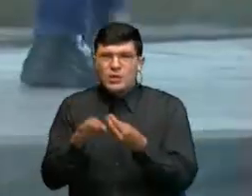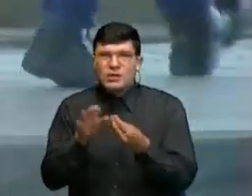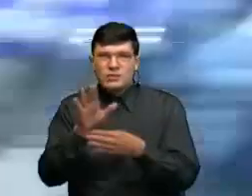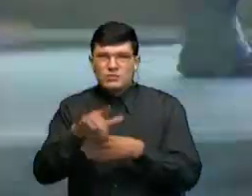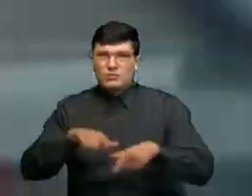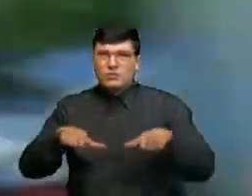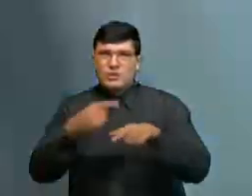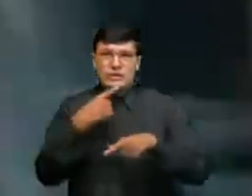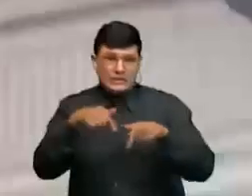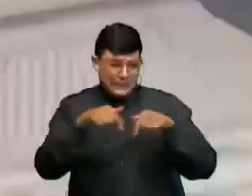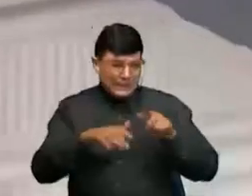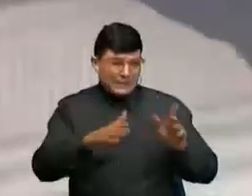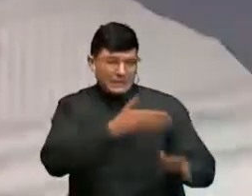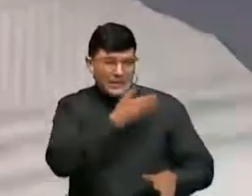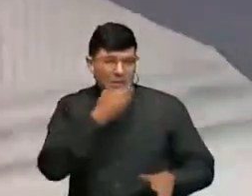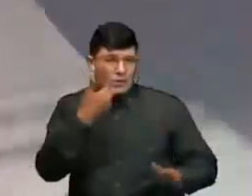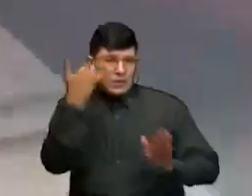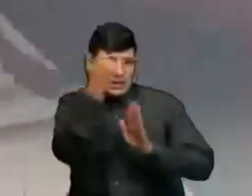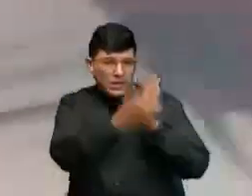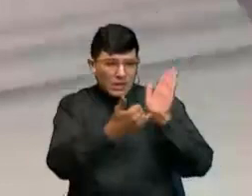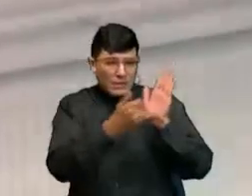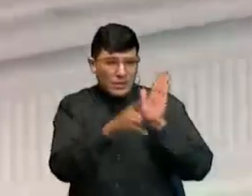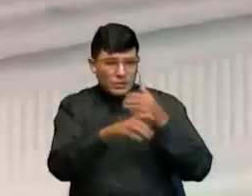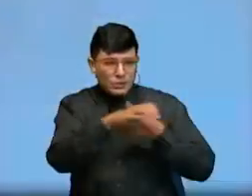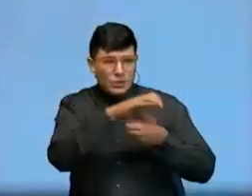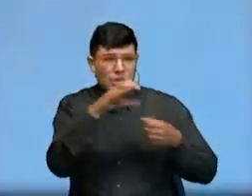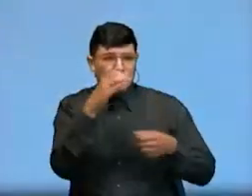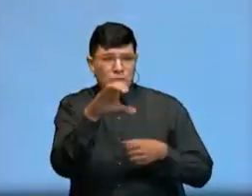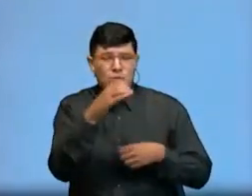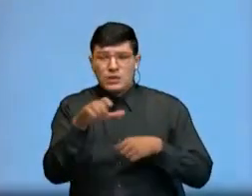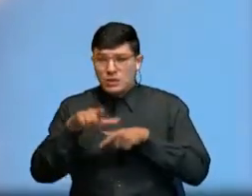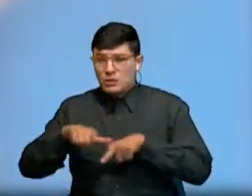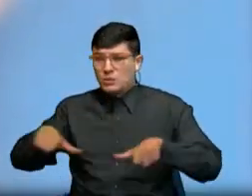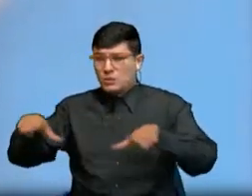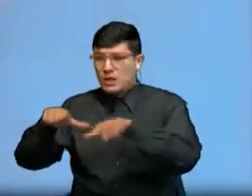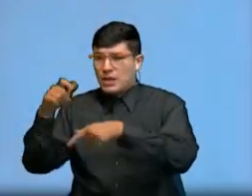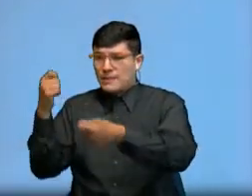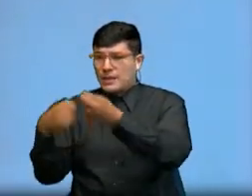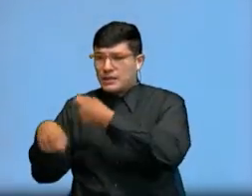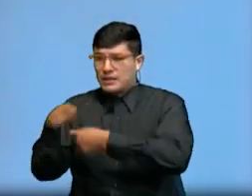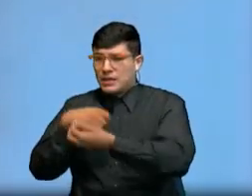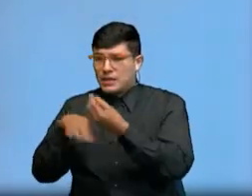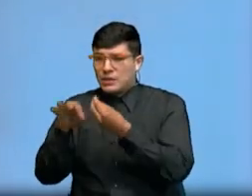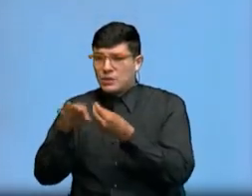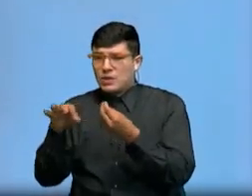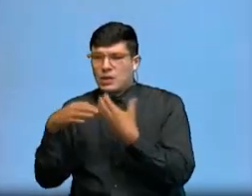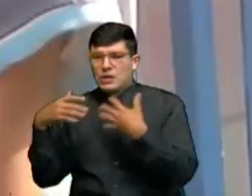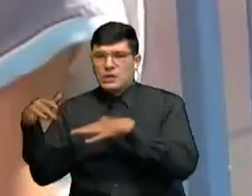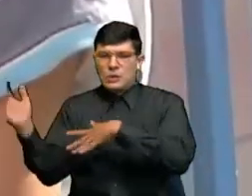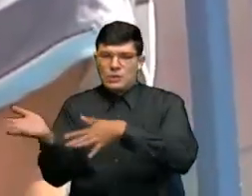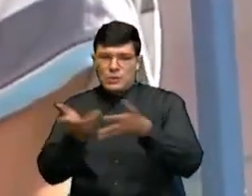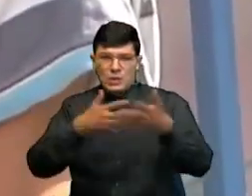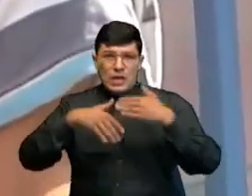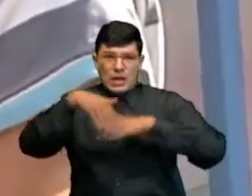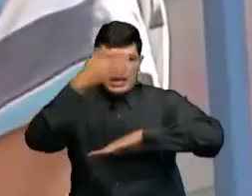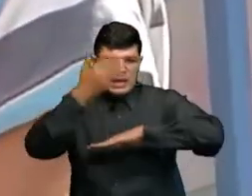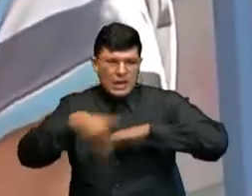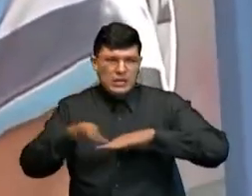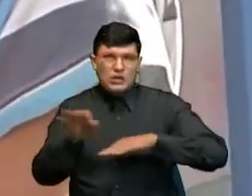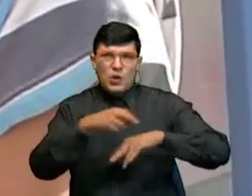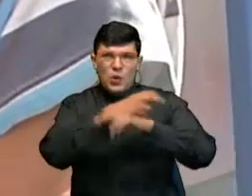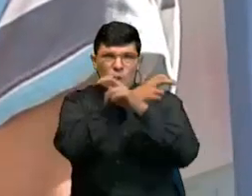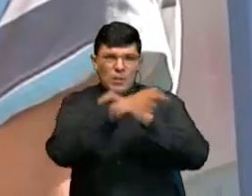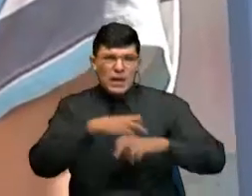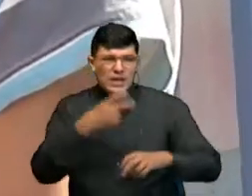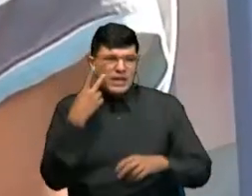no mejora el panorama en cúcuta las ollas de expendio de alucinógenos ya son al aire libre y los parques y calles son escenarios de consumo